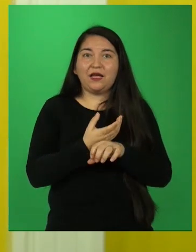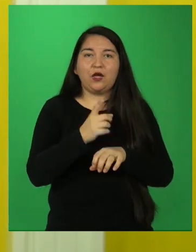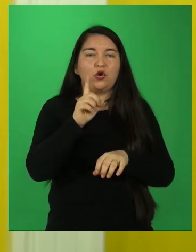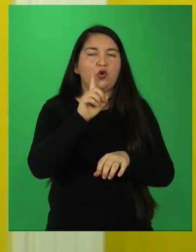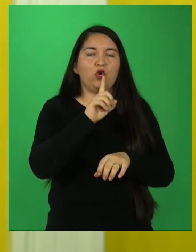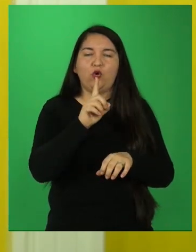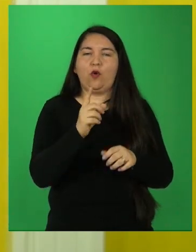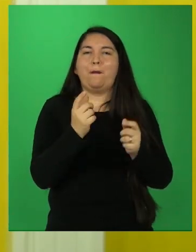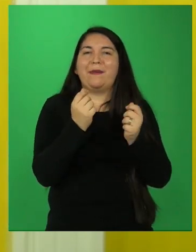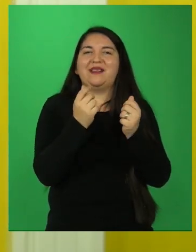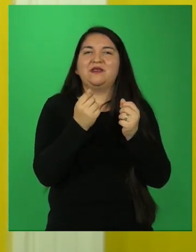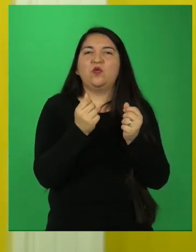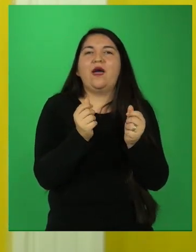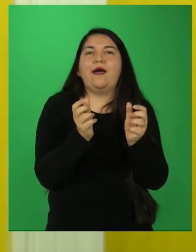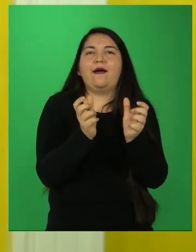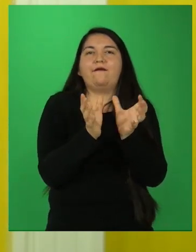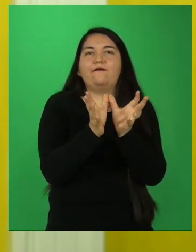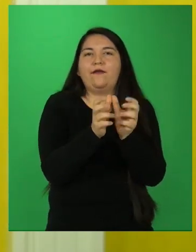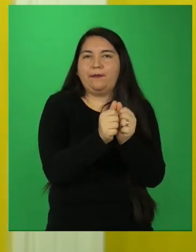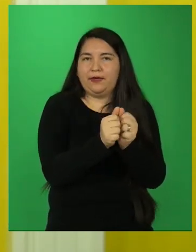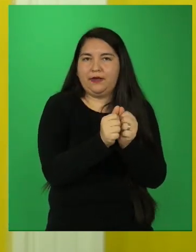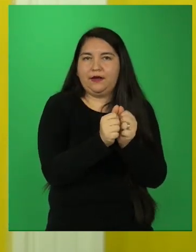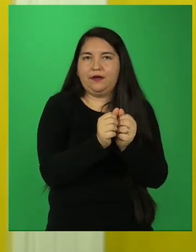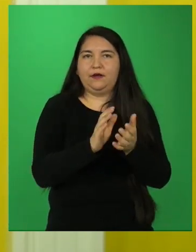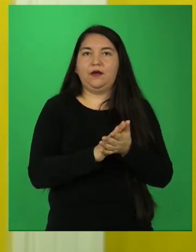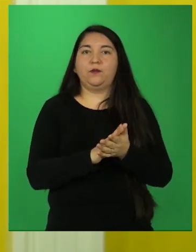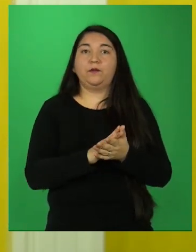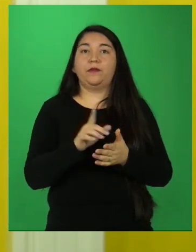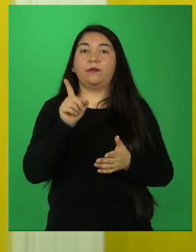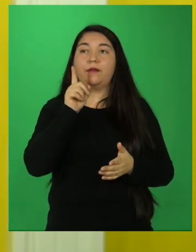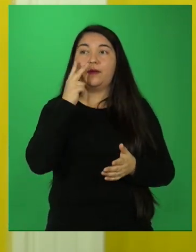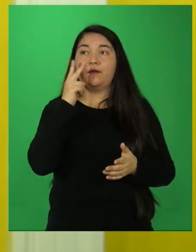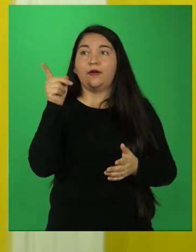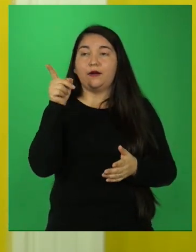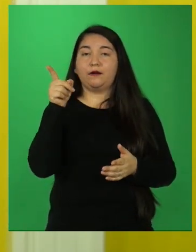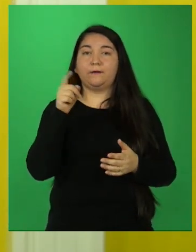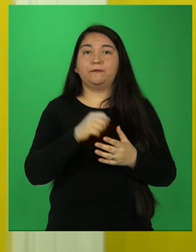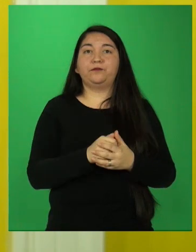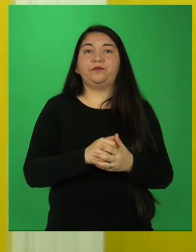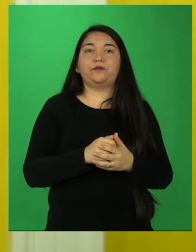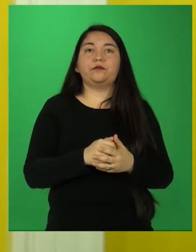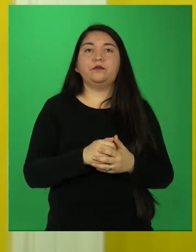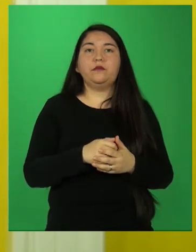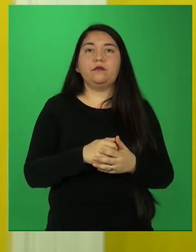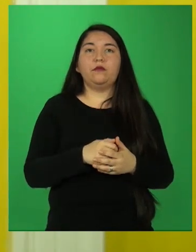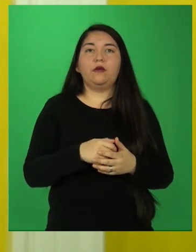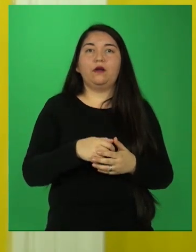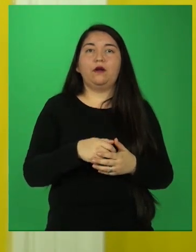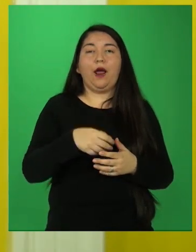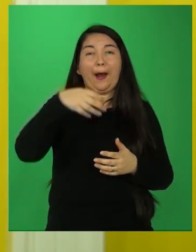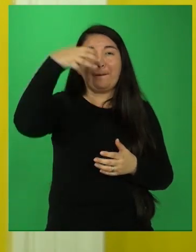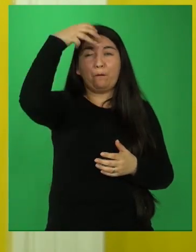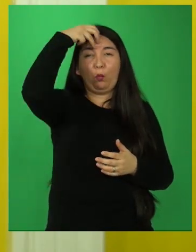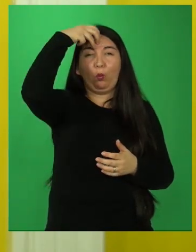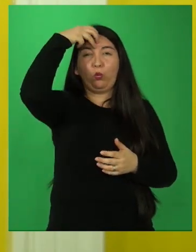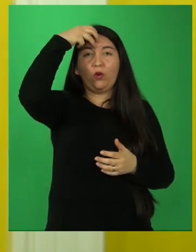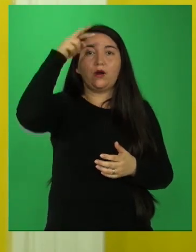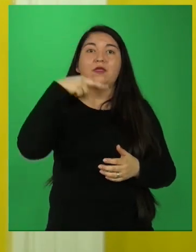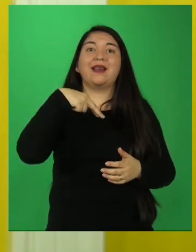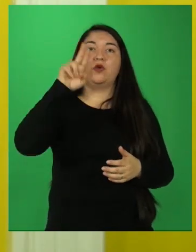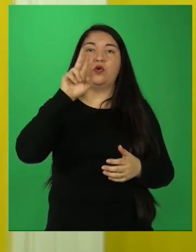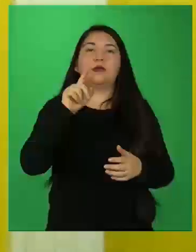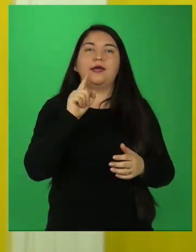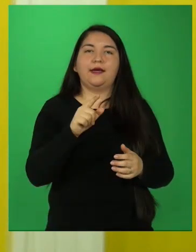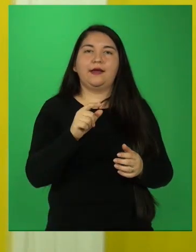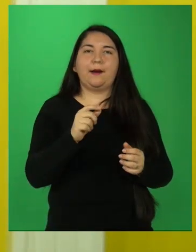son parientes como el monito del monte, este que está acá arriba. Él está en el sur de Chile y alguna vez fue un pariente